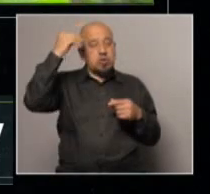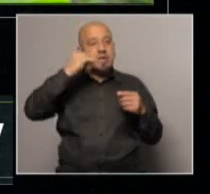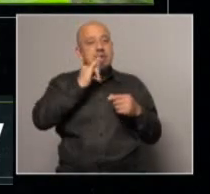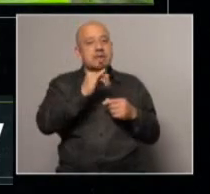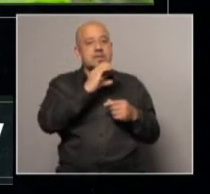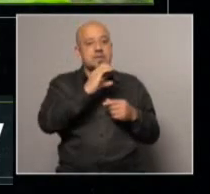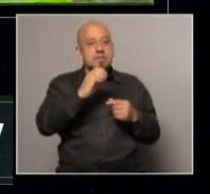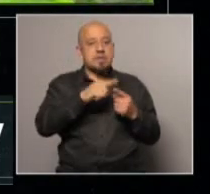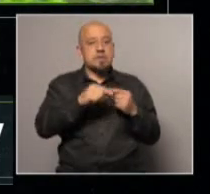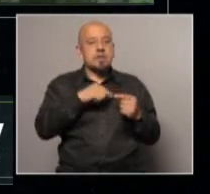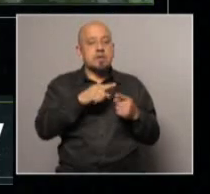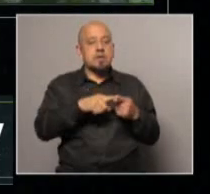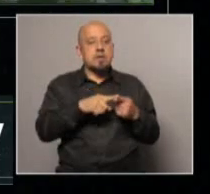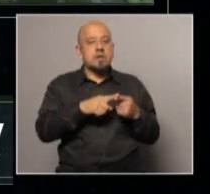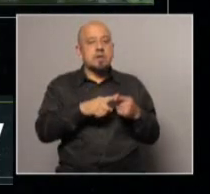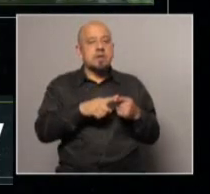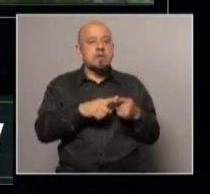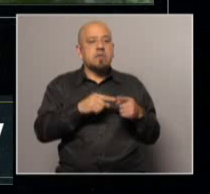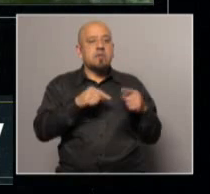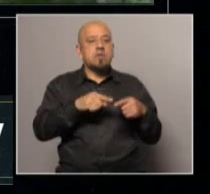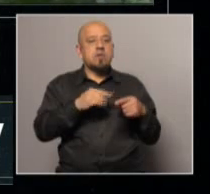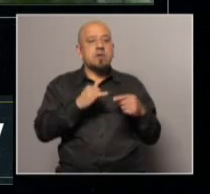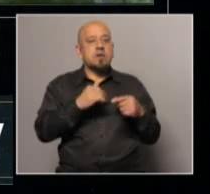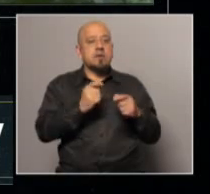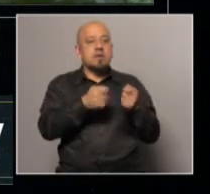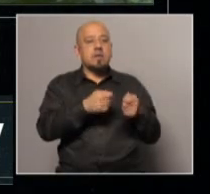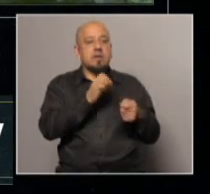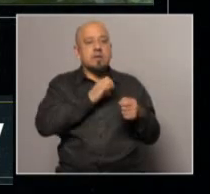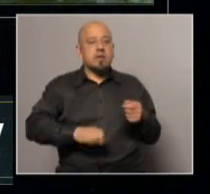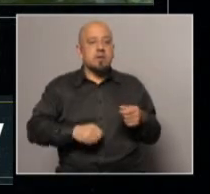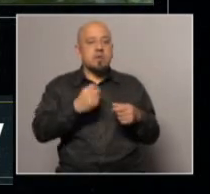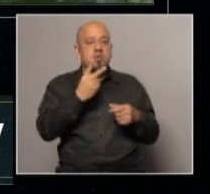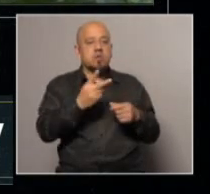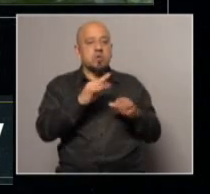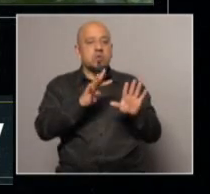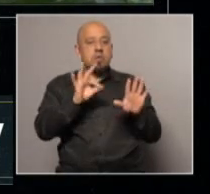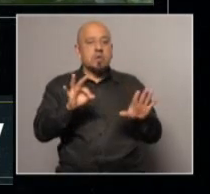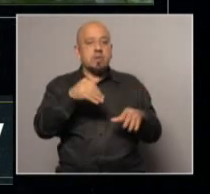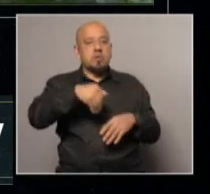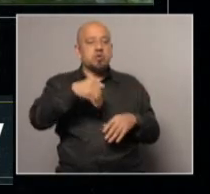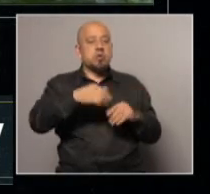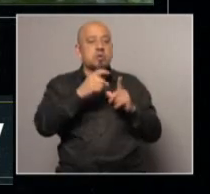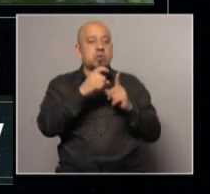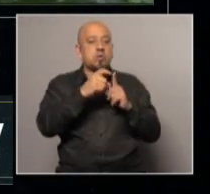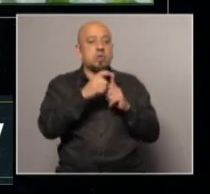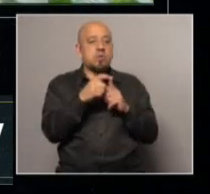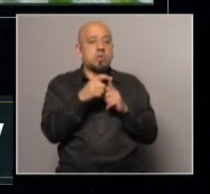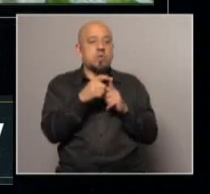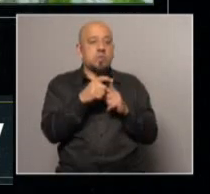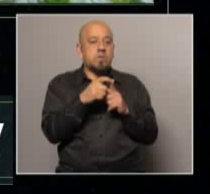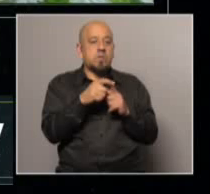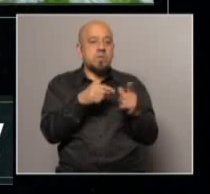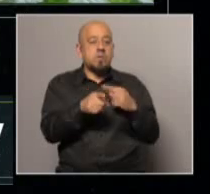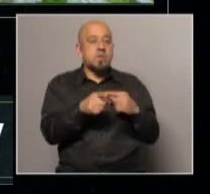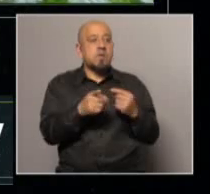las dos que está proveyendo de marihuana al Estado, fue vendida a 290 millones de dólares. Buena parte